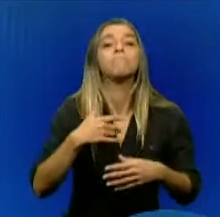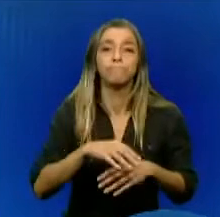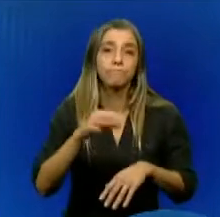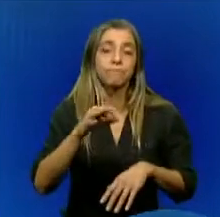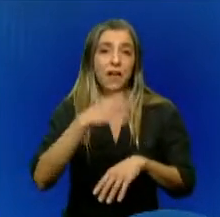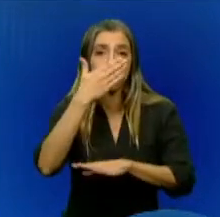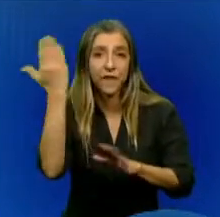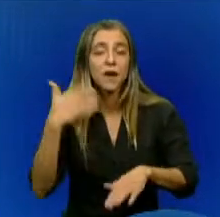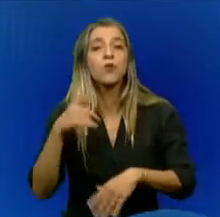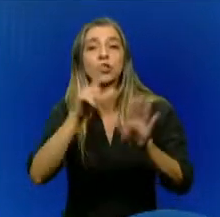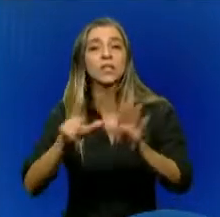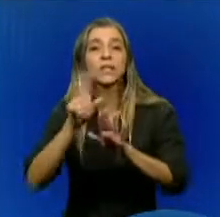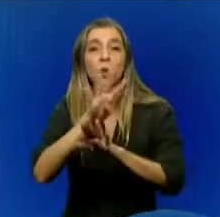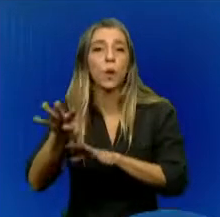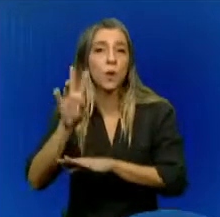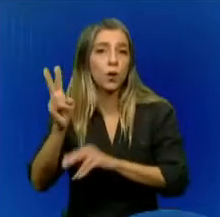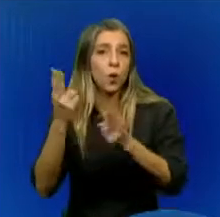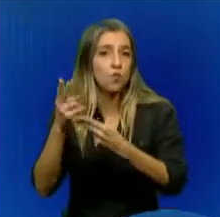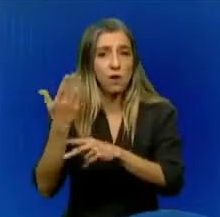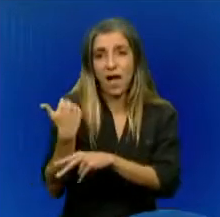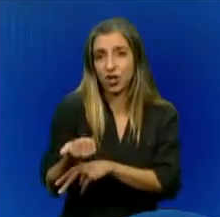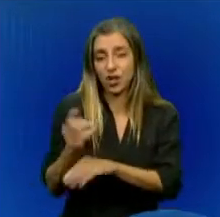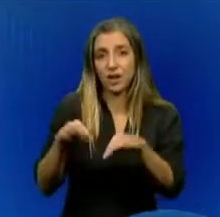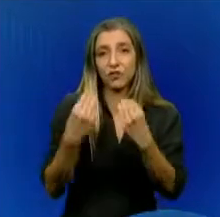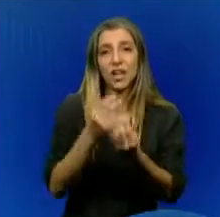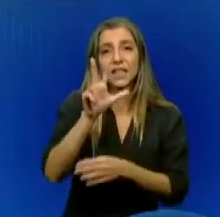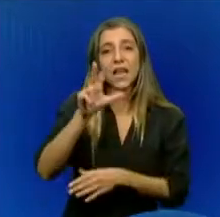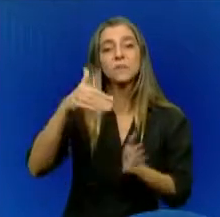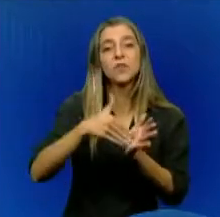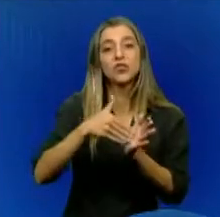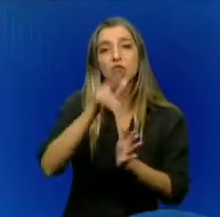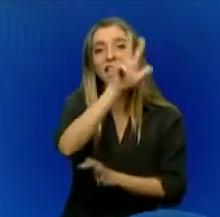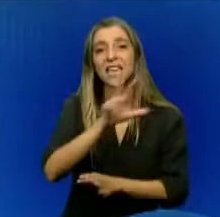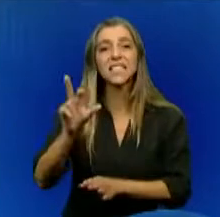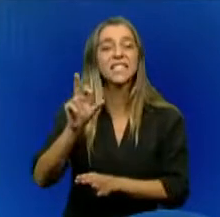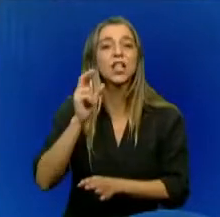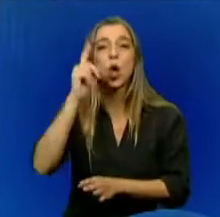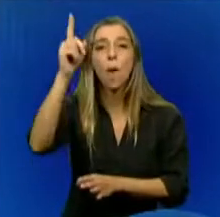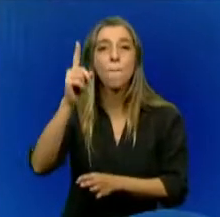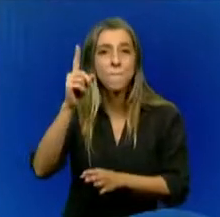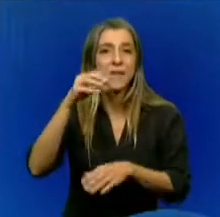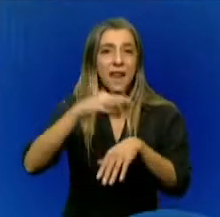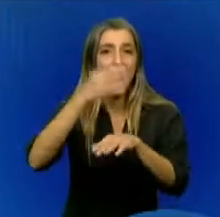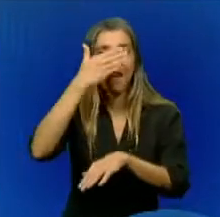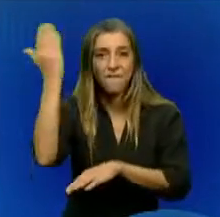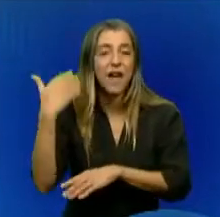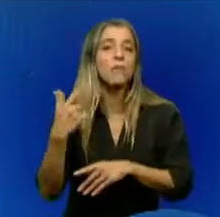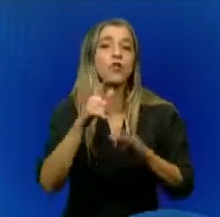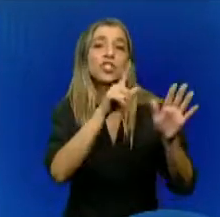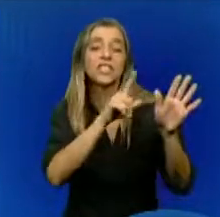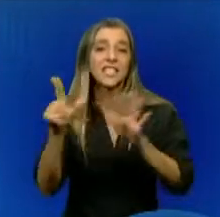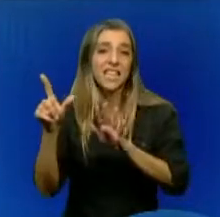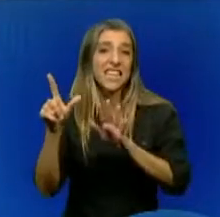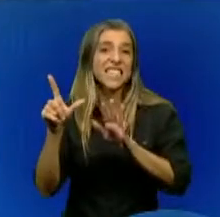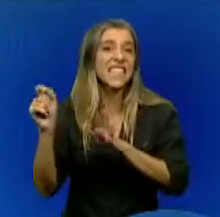744 muertos hubo ayer y llevamos 3.300.000 enfermos y 71.700 muertos hasta